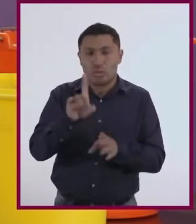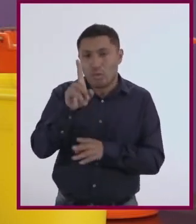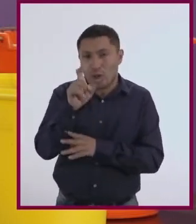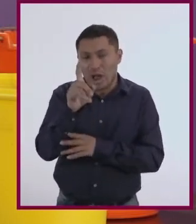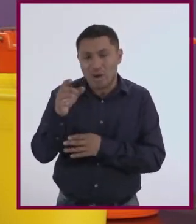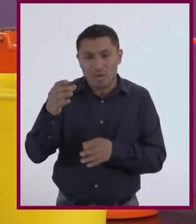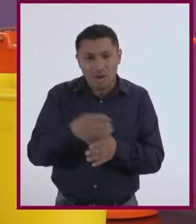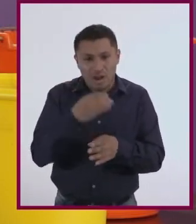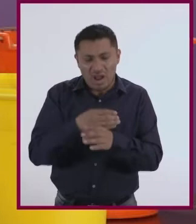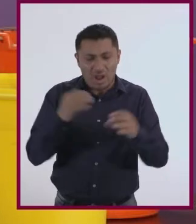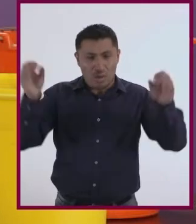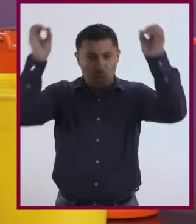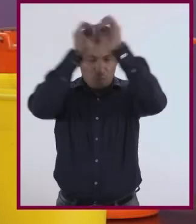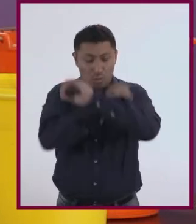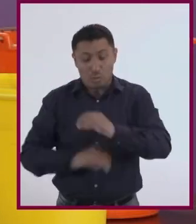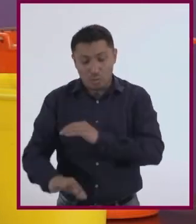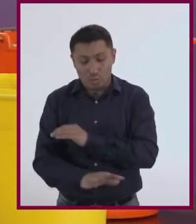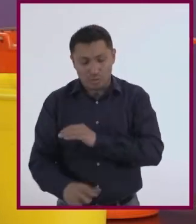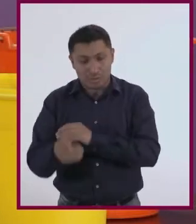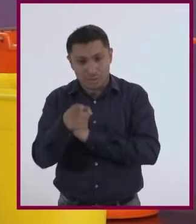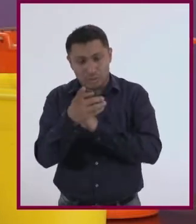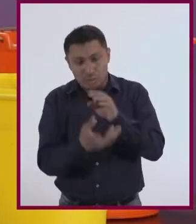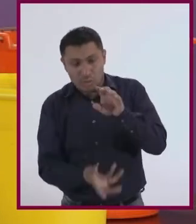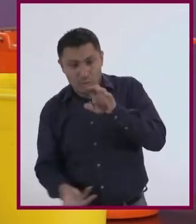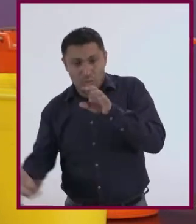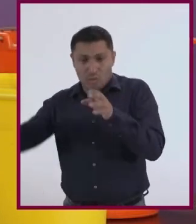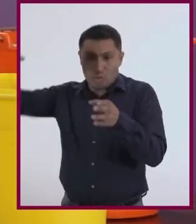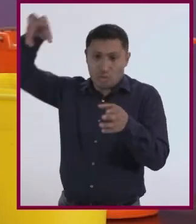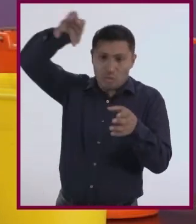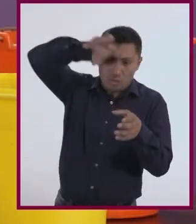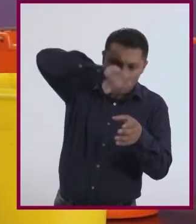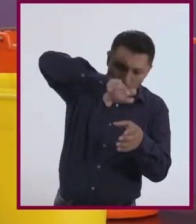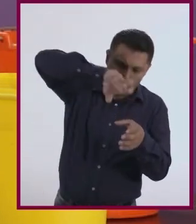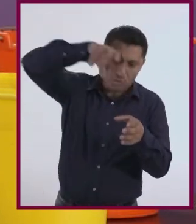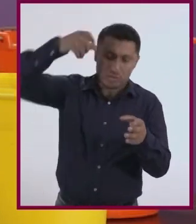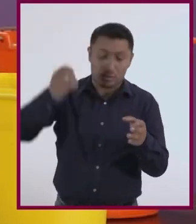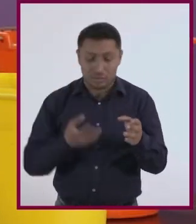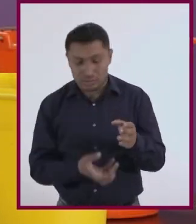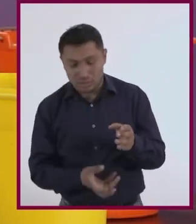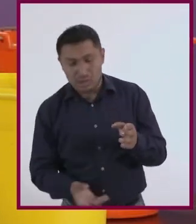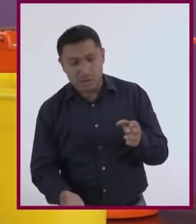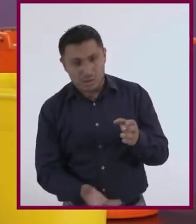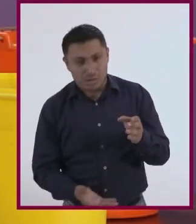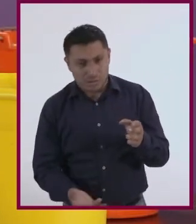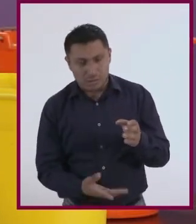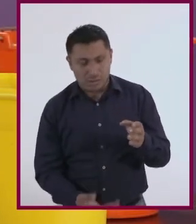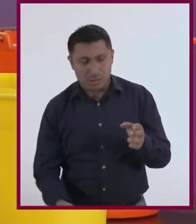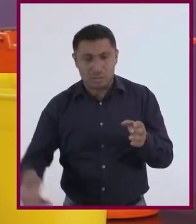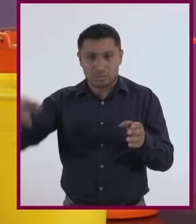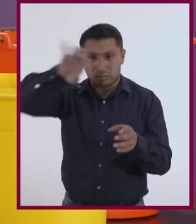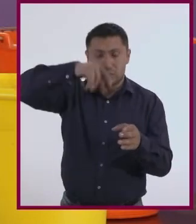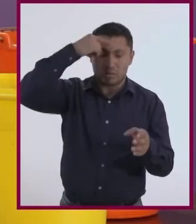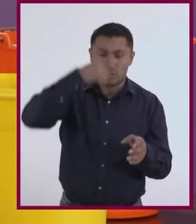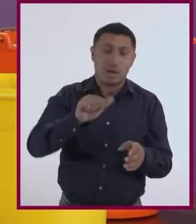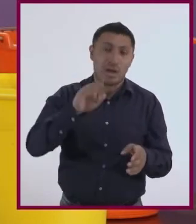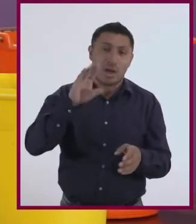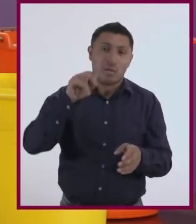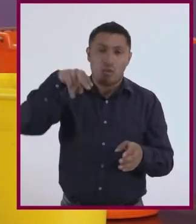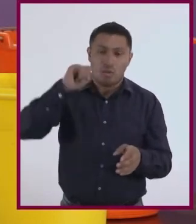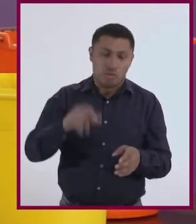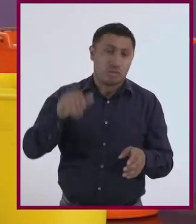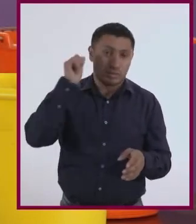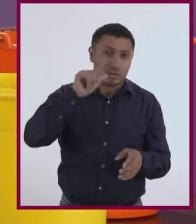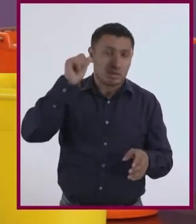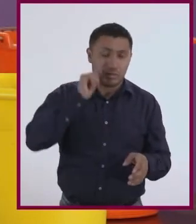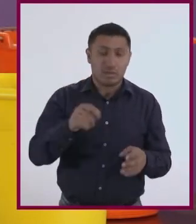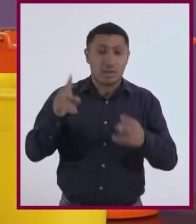oscuro. Ahora estos lixiviados los debes reintroducir a la composta vertiéndola desde arriba para que le sirvan de abono a la propia composta cada vez